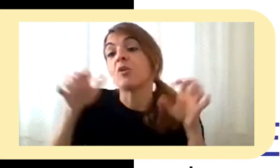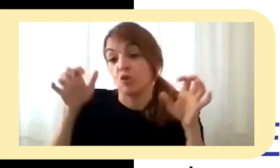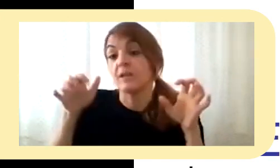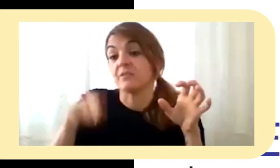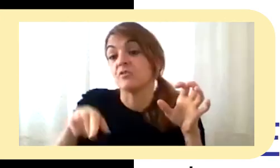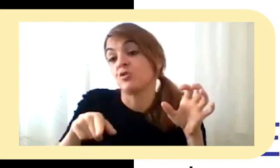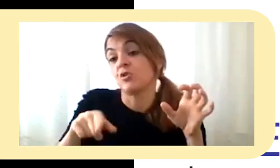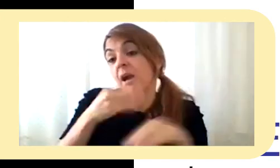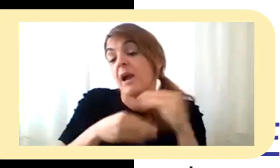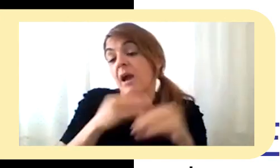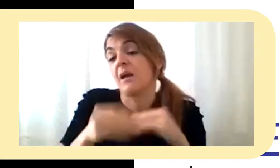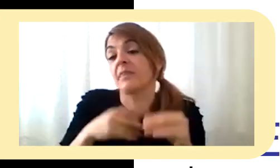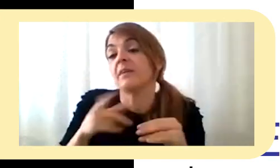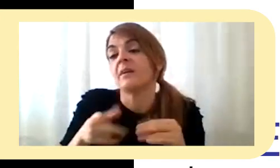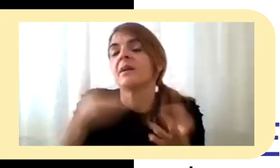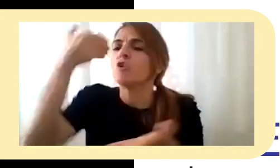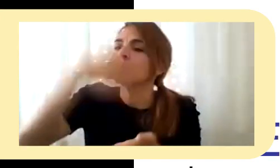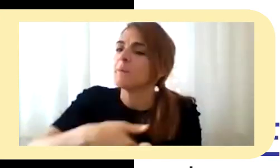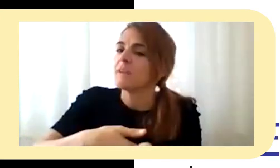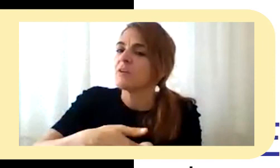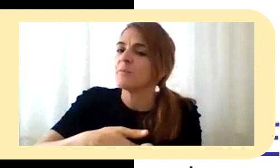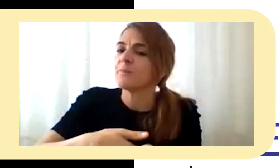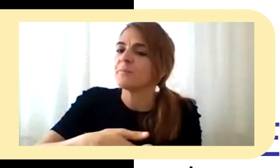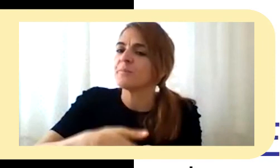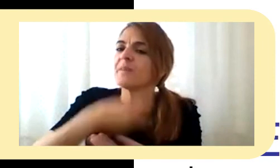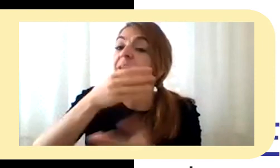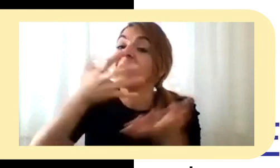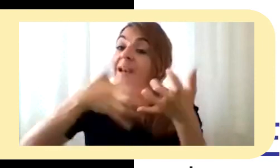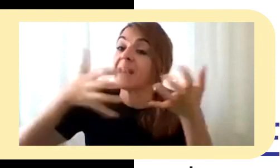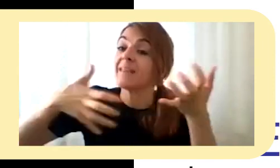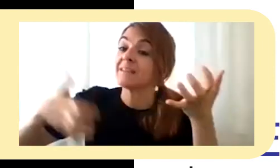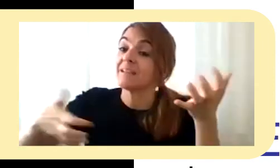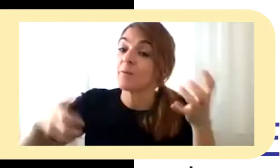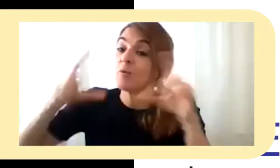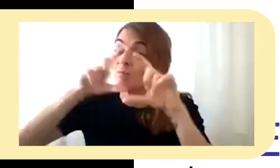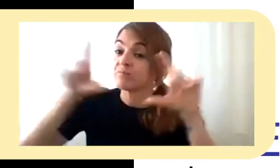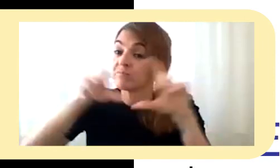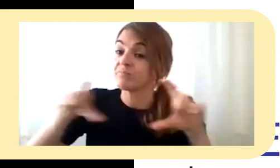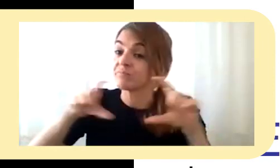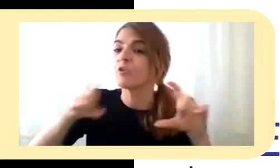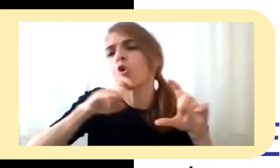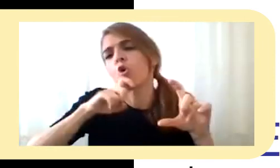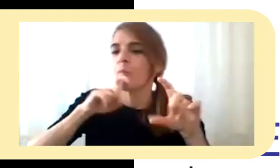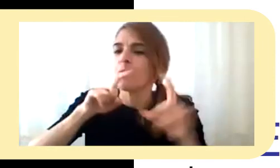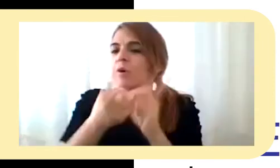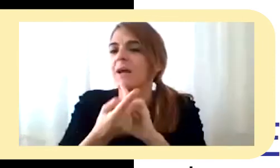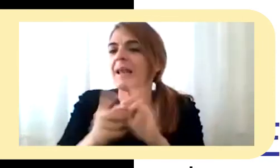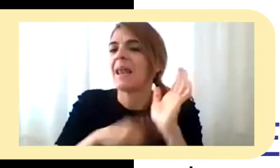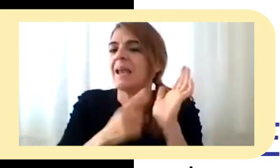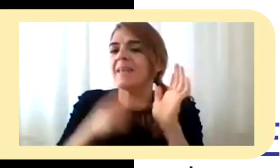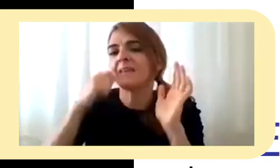nos pidió al CAPS que redactáramos trozos de cómo modificaríamos la Ley de Sanidad. Pues la Ley de Sanidad